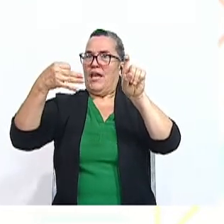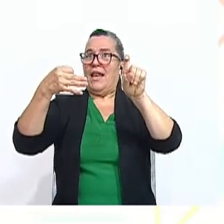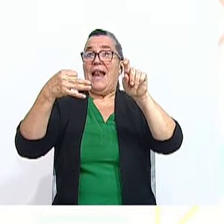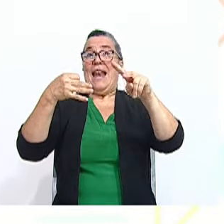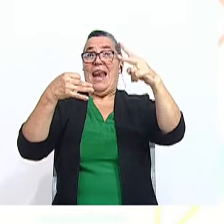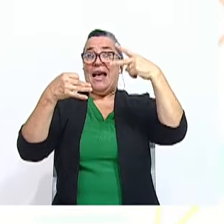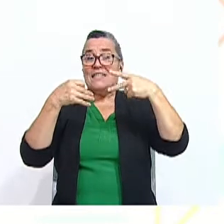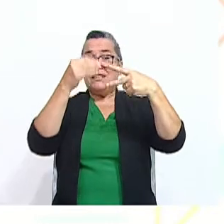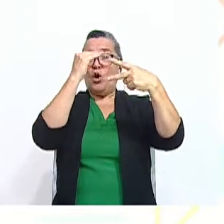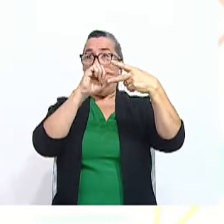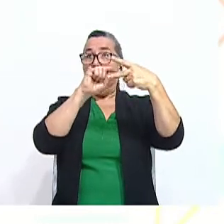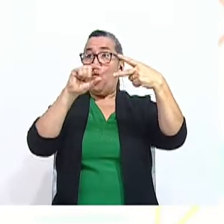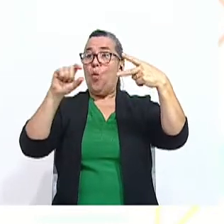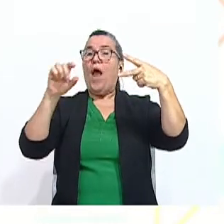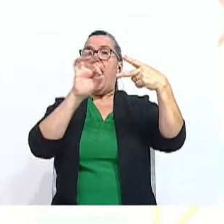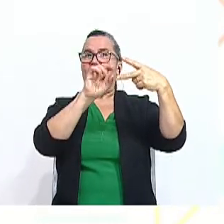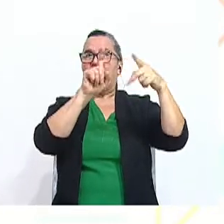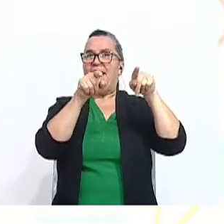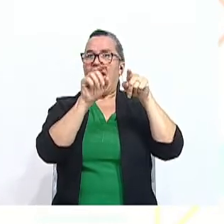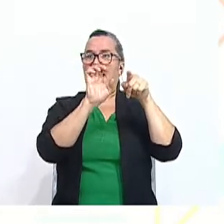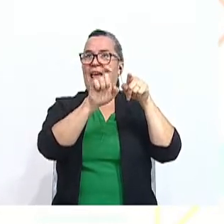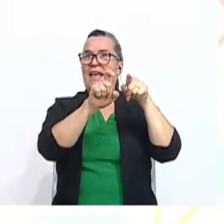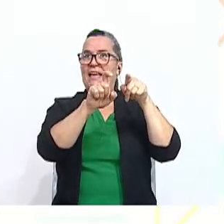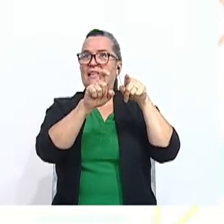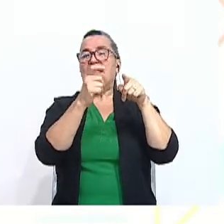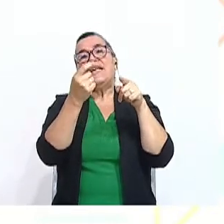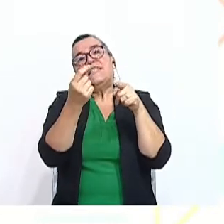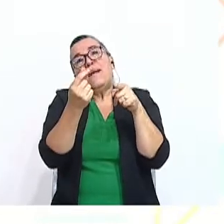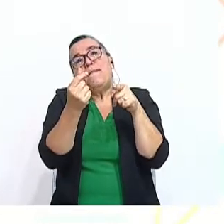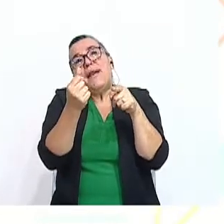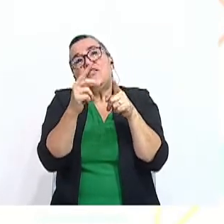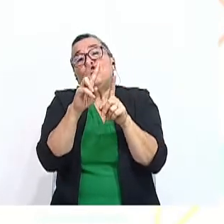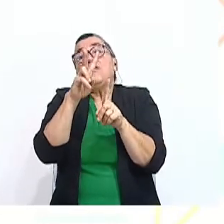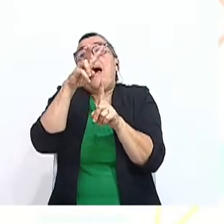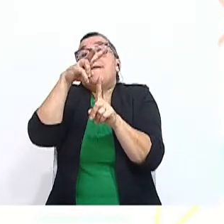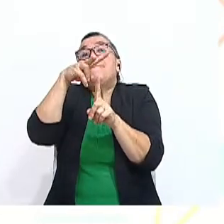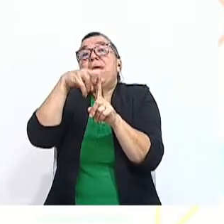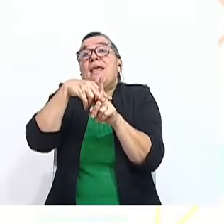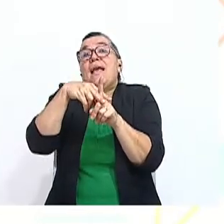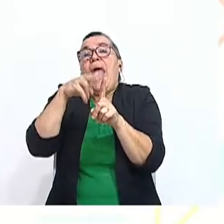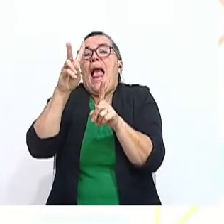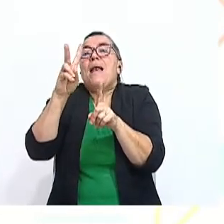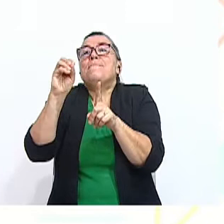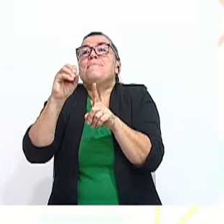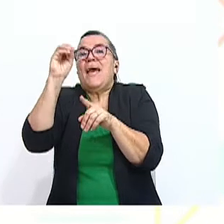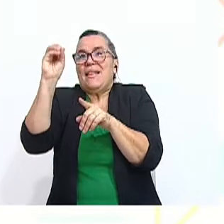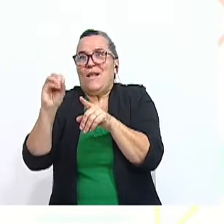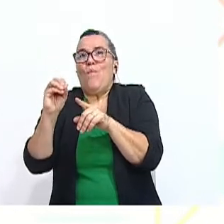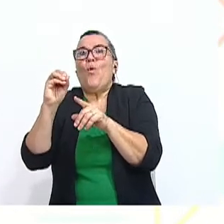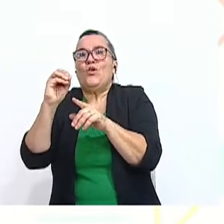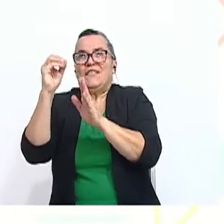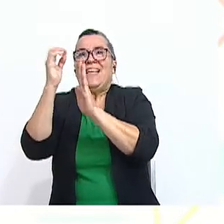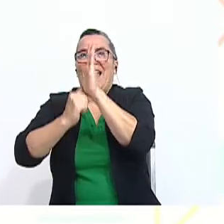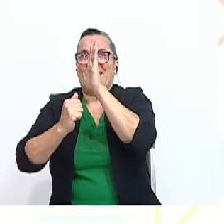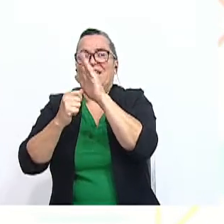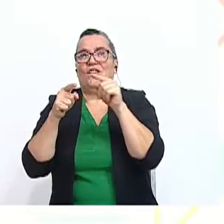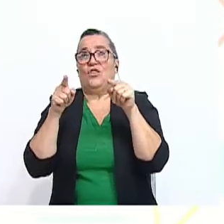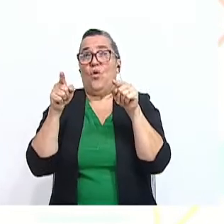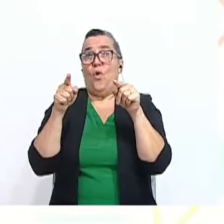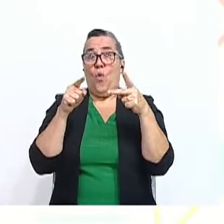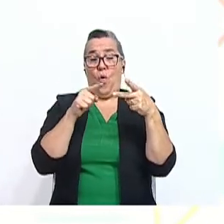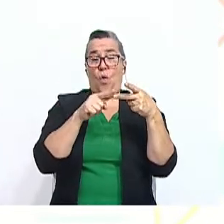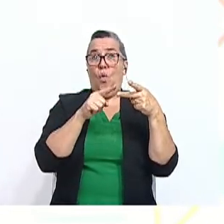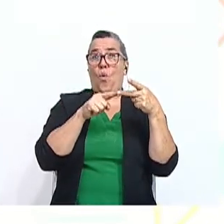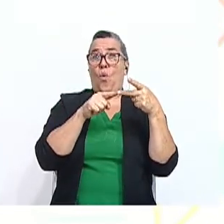fila tenemos f de X, que es el precio al aplicarle, ¿cuánto? El 20% de descuento.